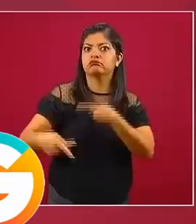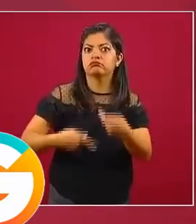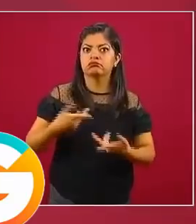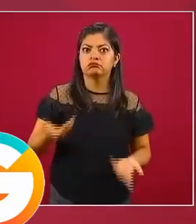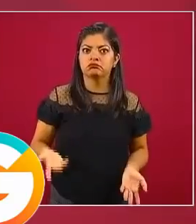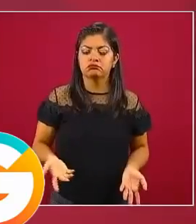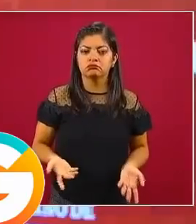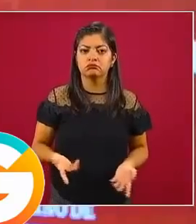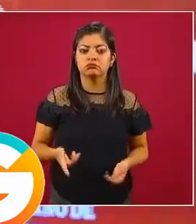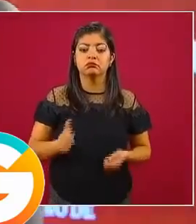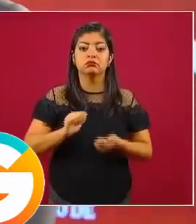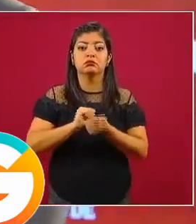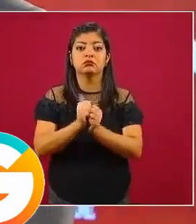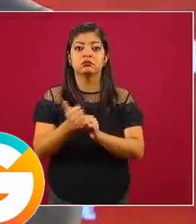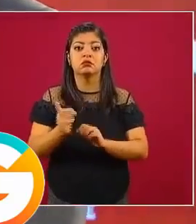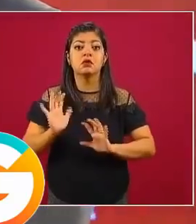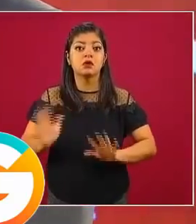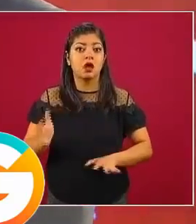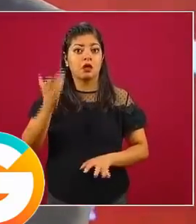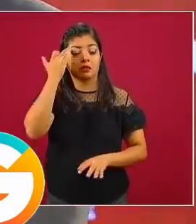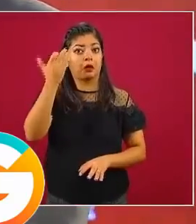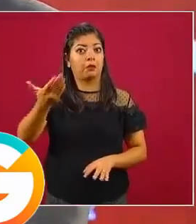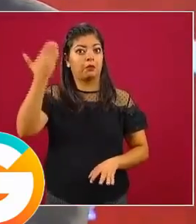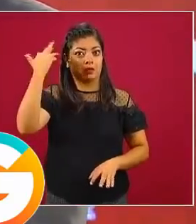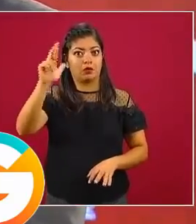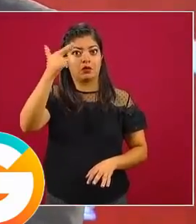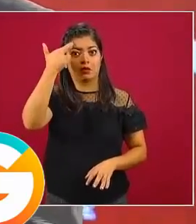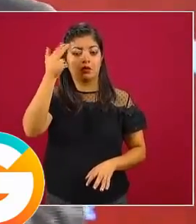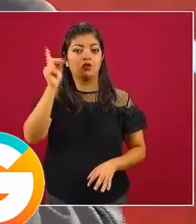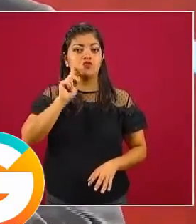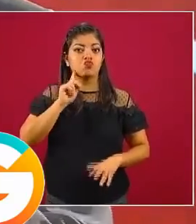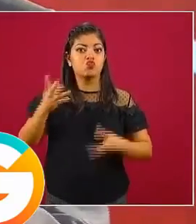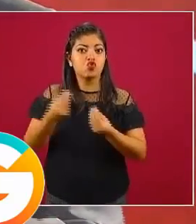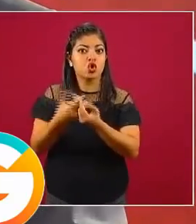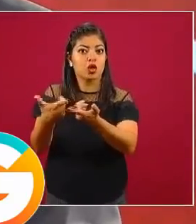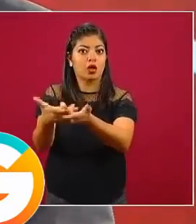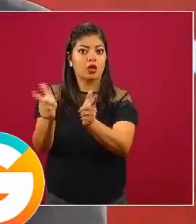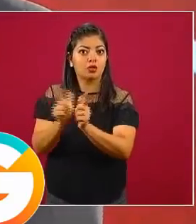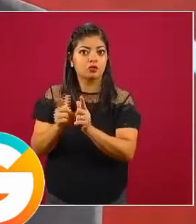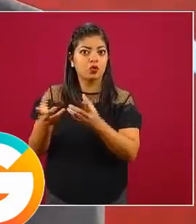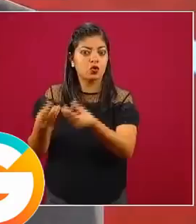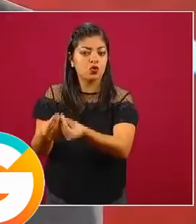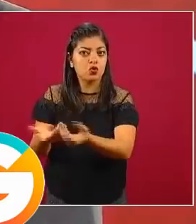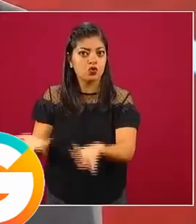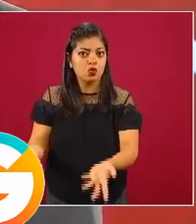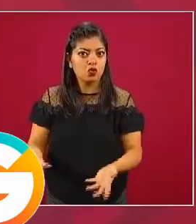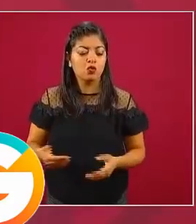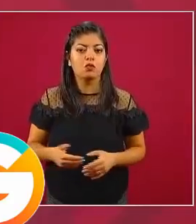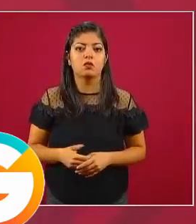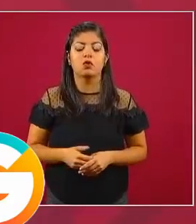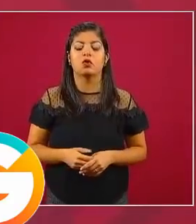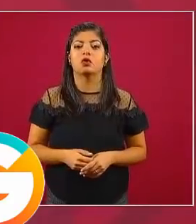Se volvieron feministas en su momento, ¿no? Luego